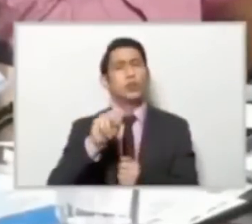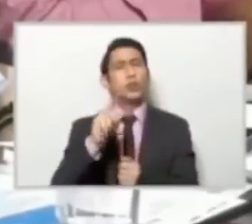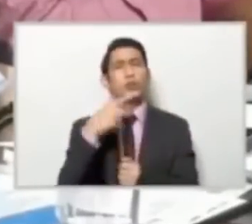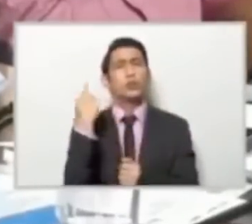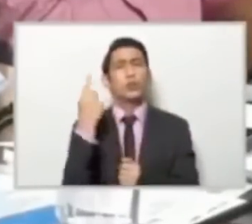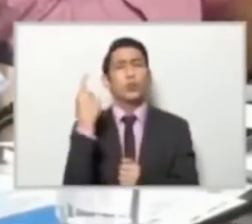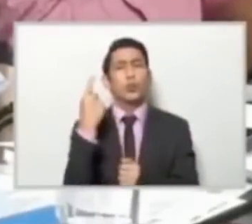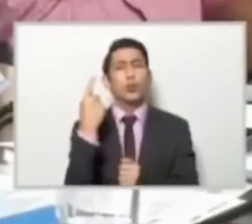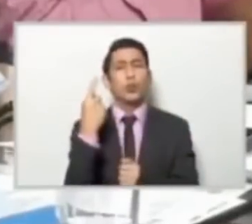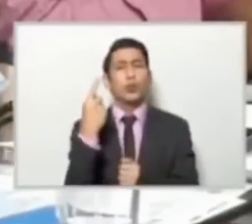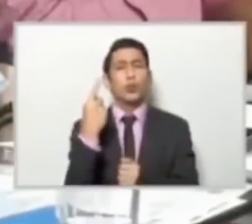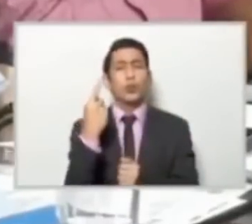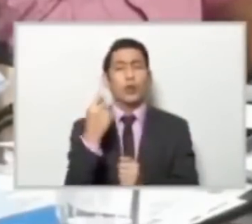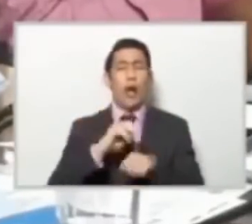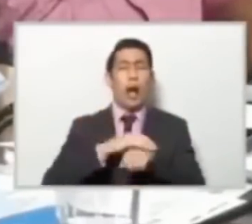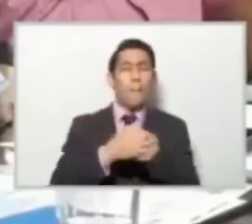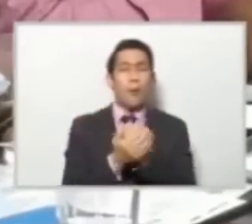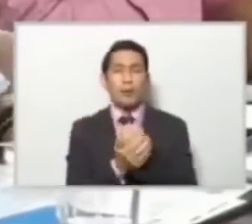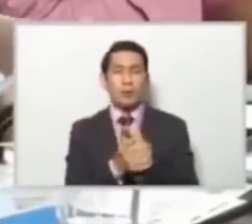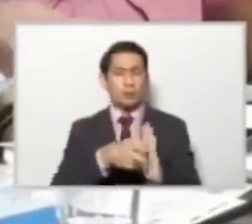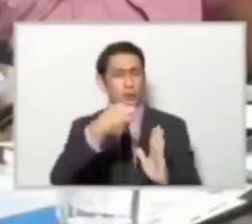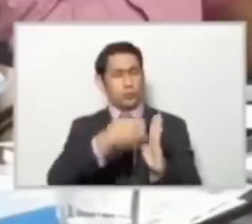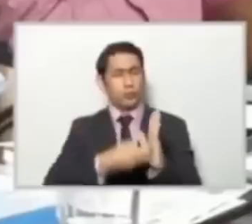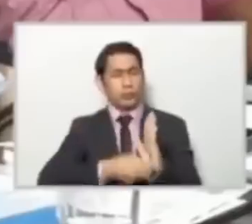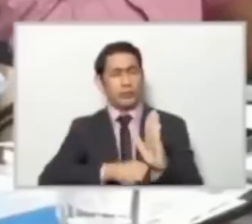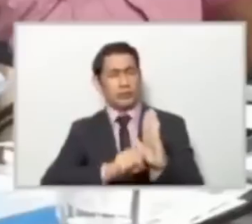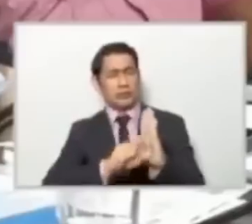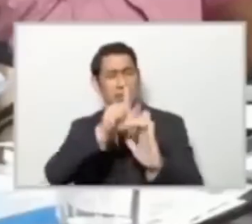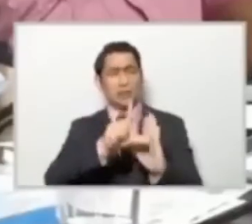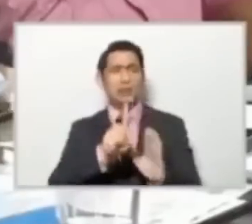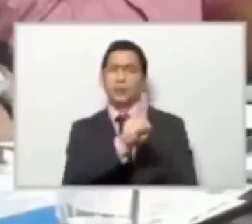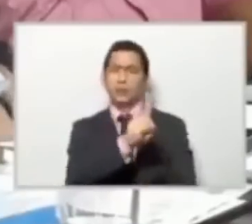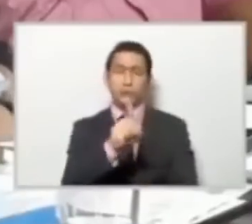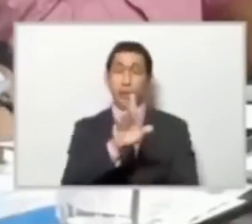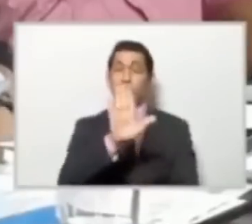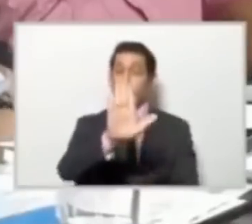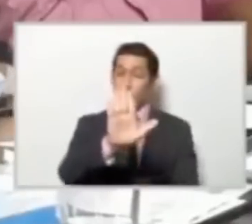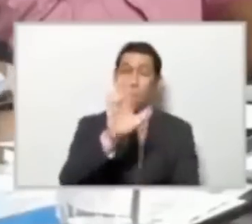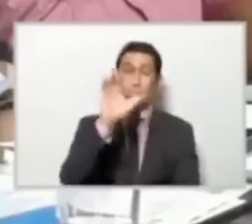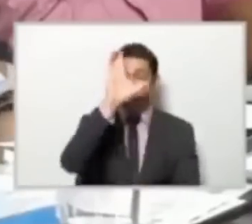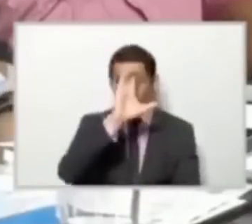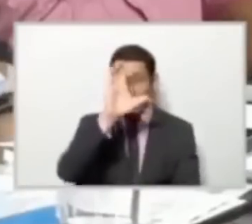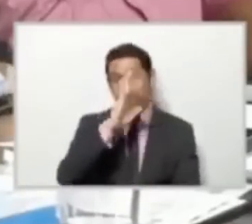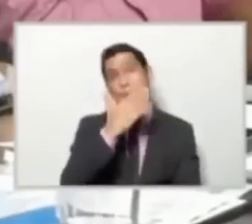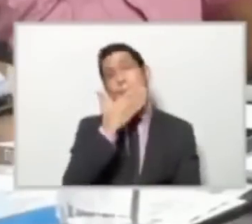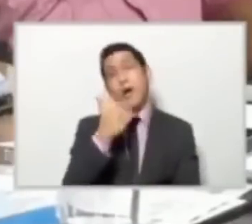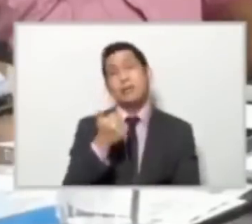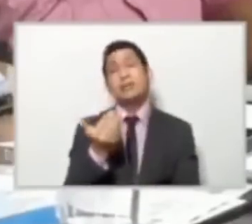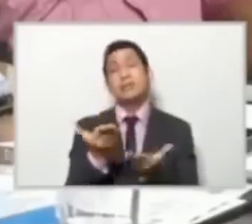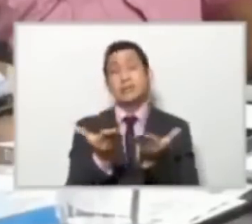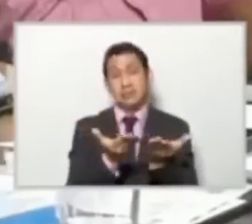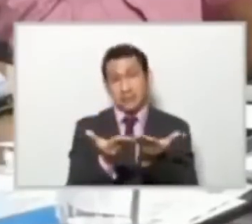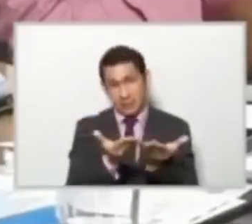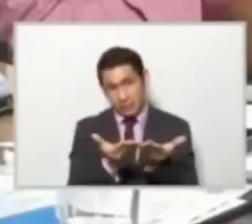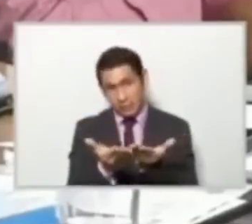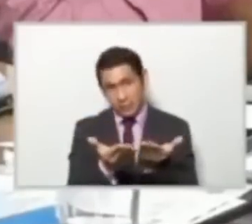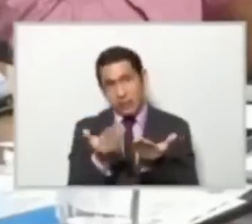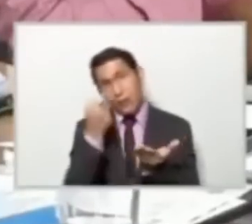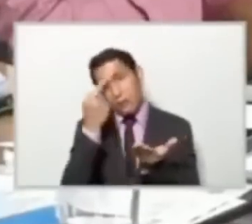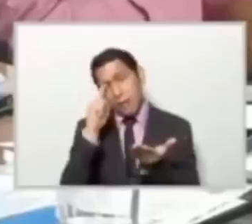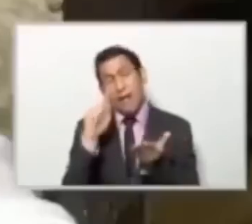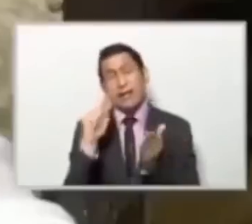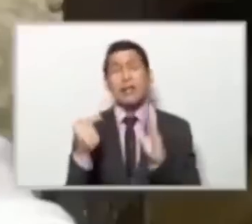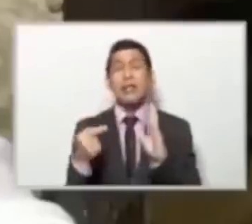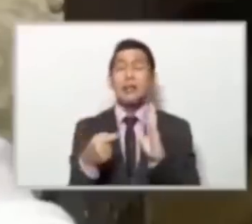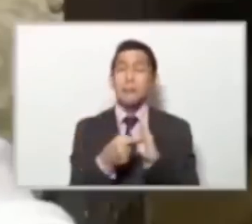debe ser explotar los bolsillos de los ciudadanos, sino todo lo contrario, generar eficiencia en la recaudación de tasas e impuestos. En